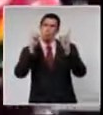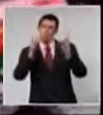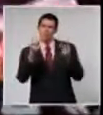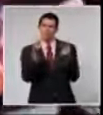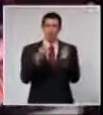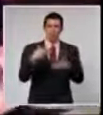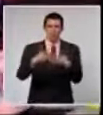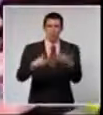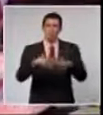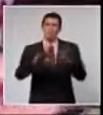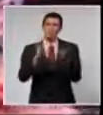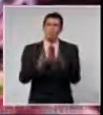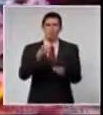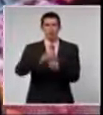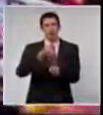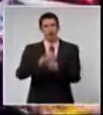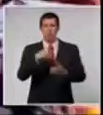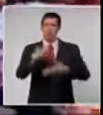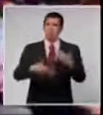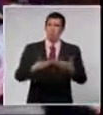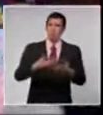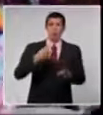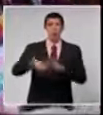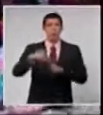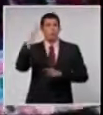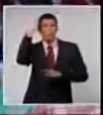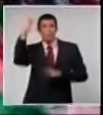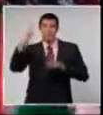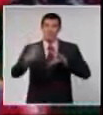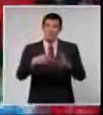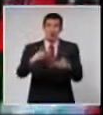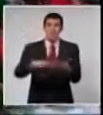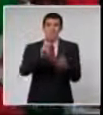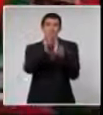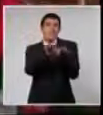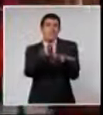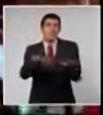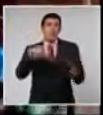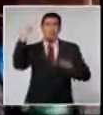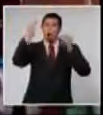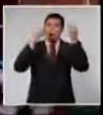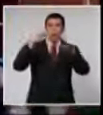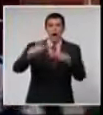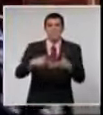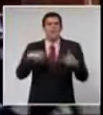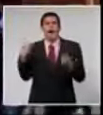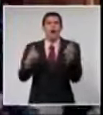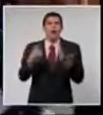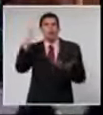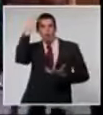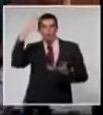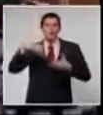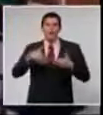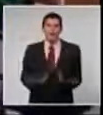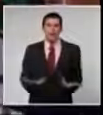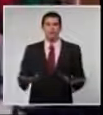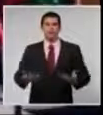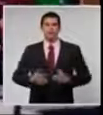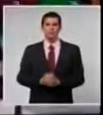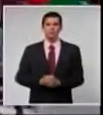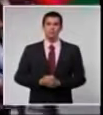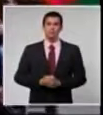de empleos y el carente accionar ante la propagación de la enfermedad de la COVID-19, entre otras